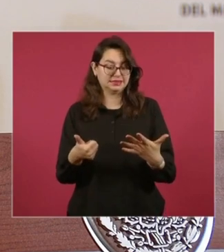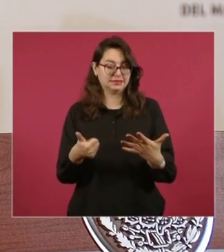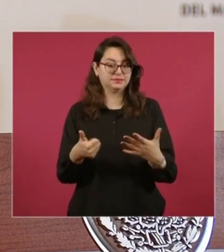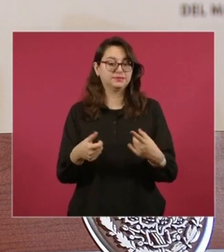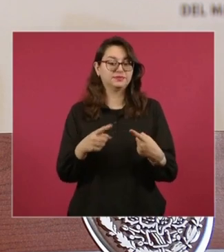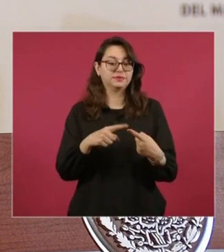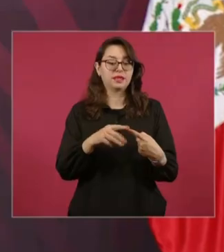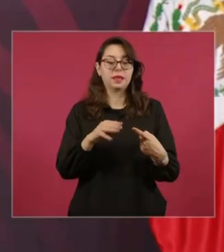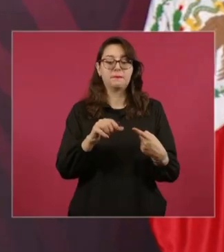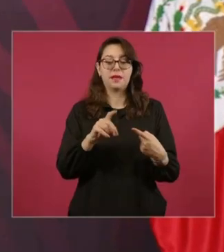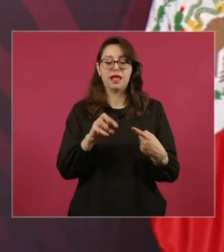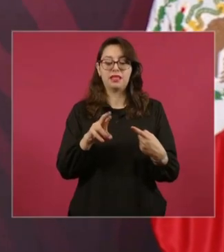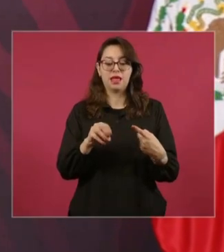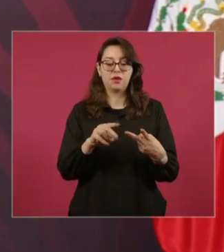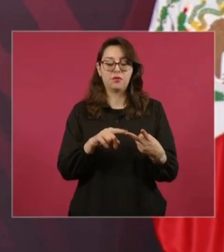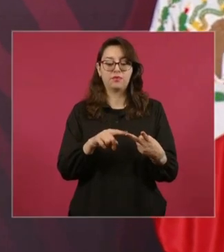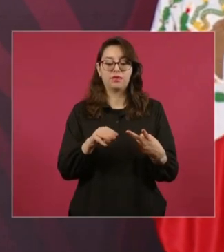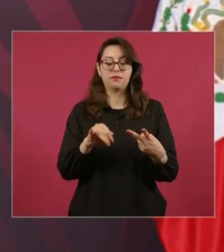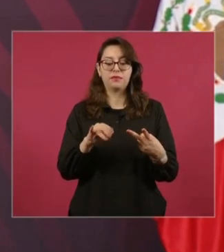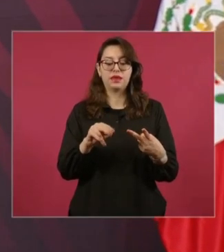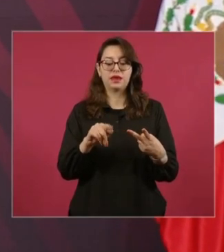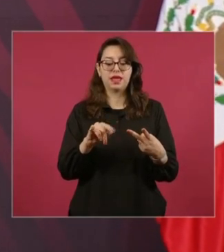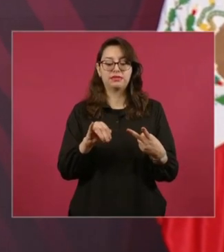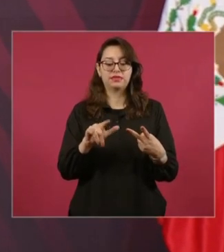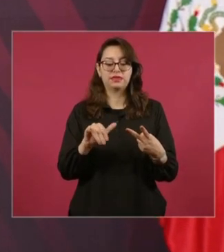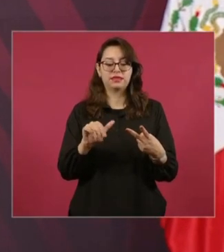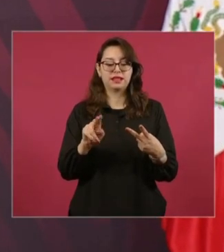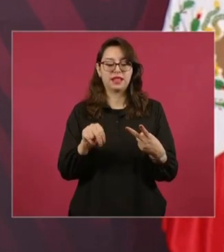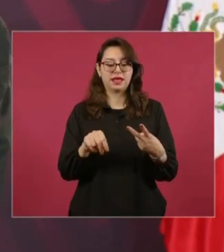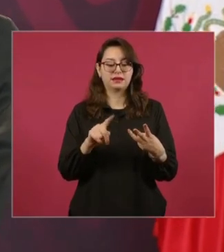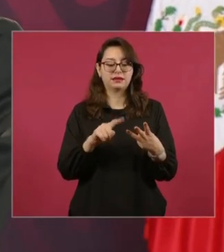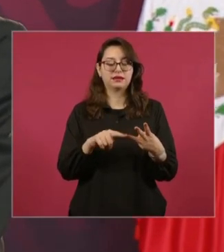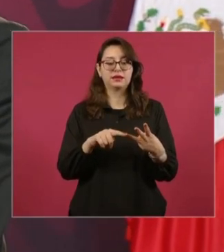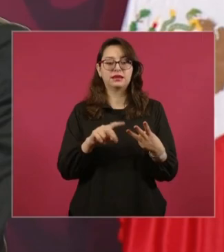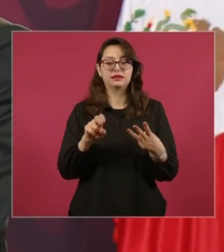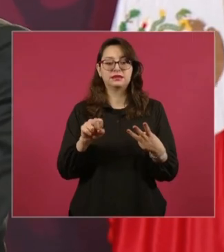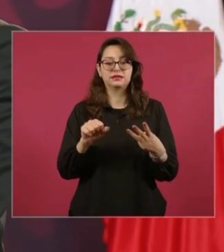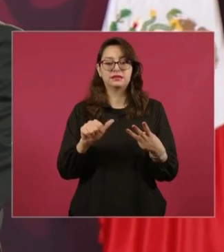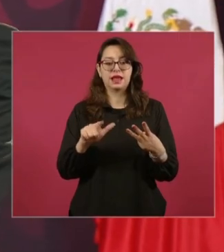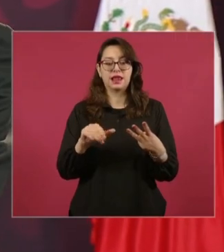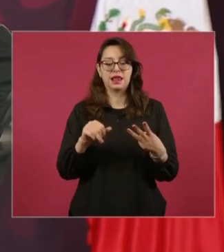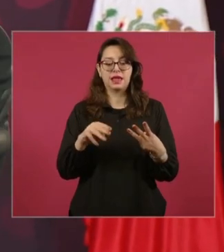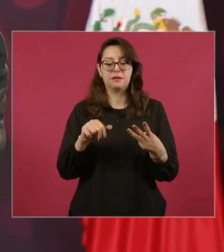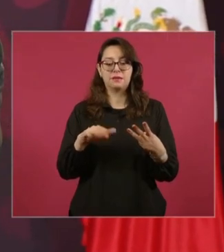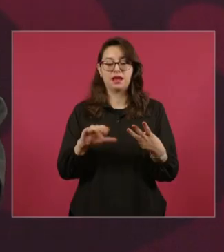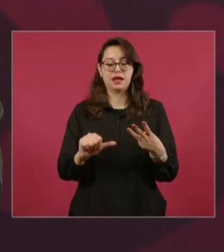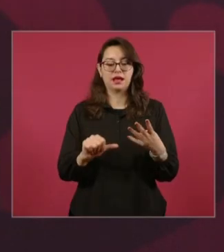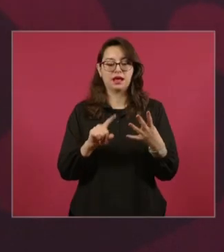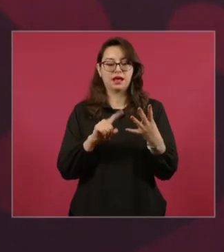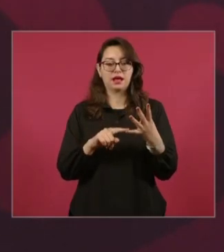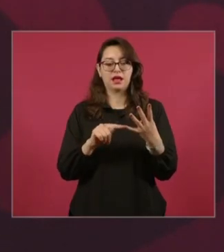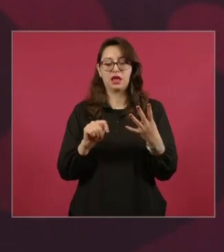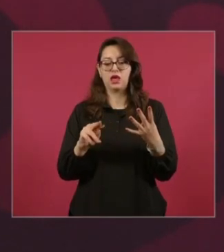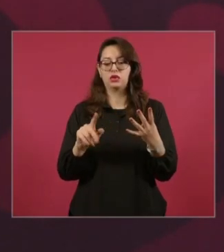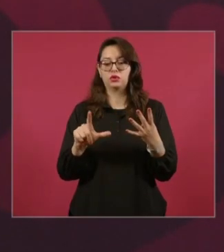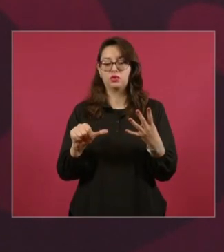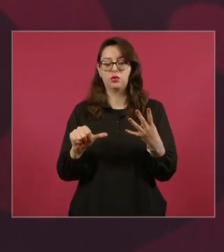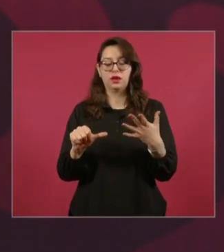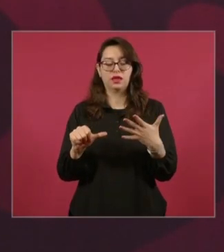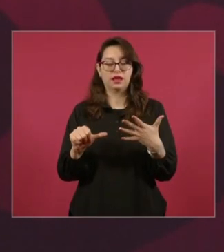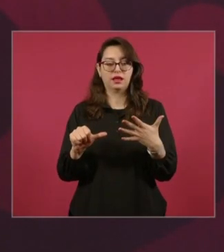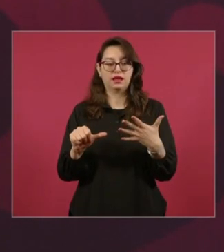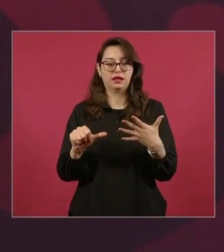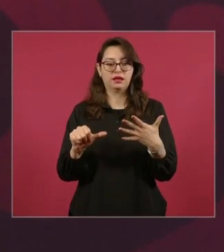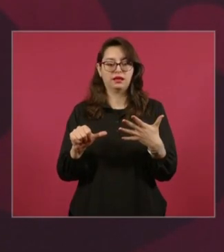Minatitlán, Salamanca, Tula,